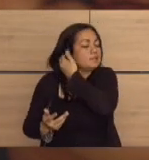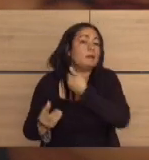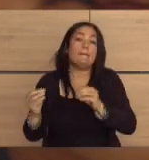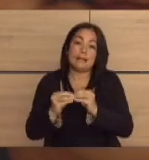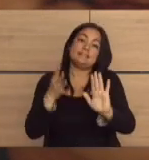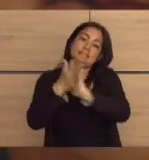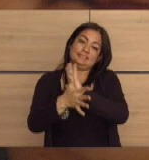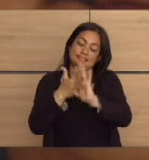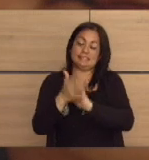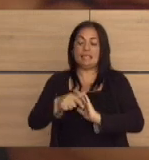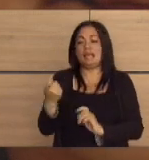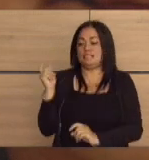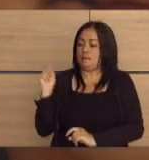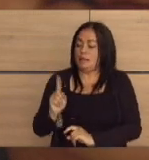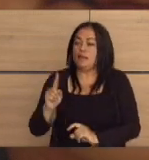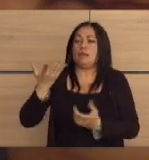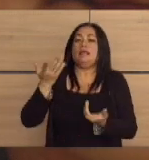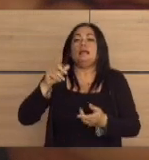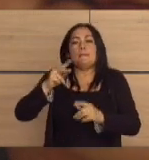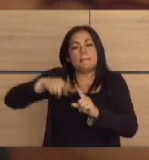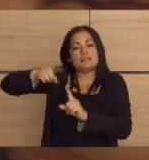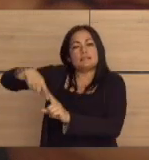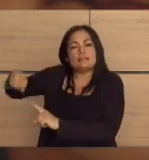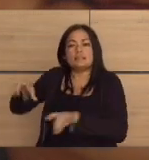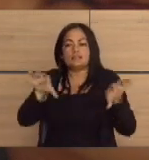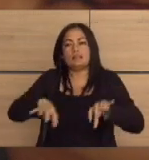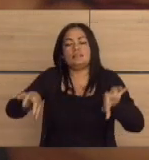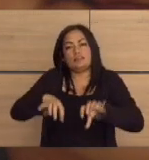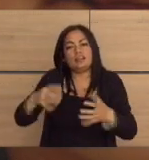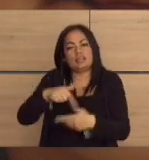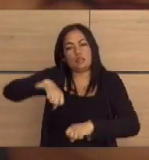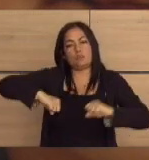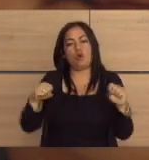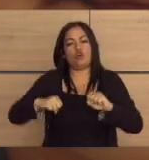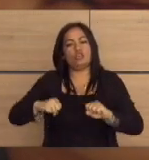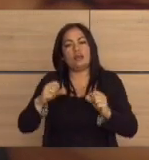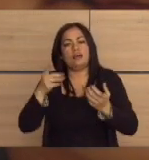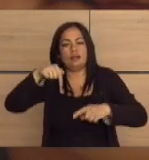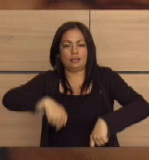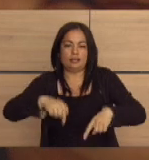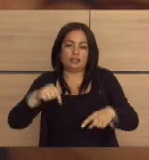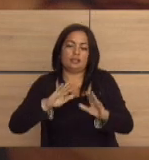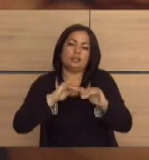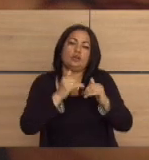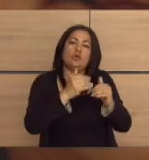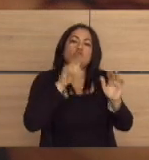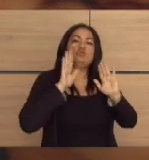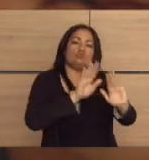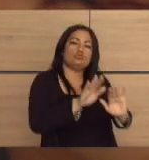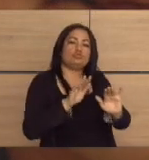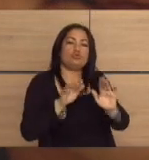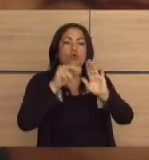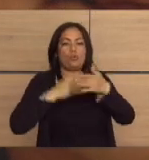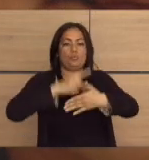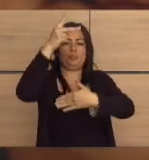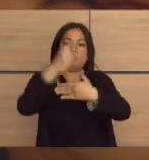meses retomando un ejercicio de la ciudad de Bogotá, que generosamente se lo entrega al país, del proyecto Emociones para la Vida, un